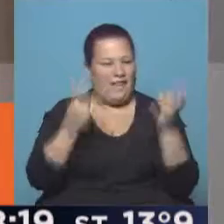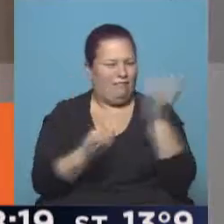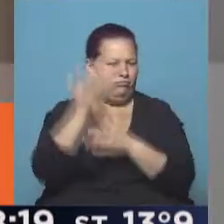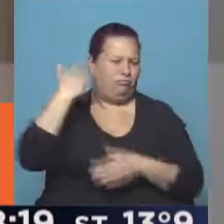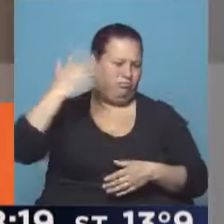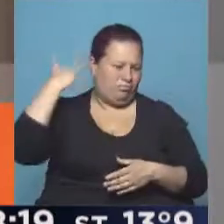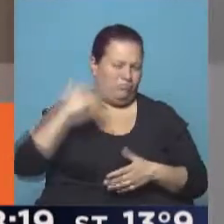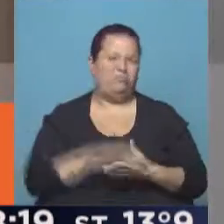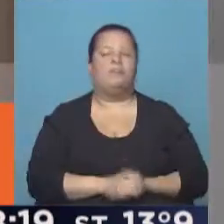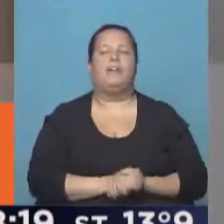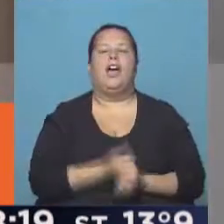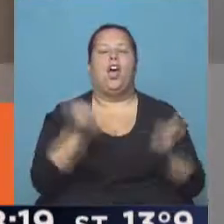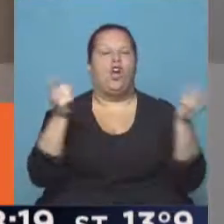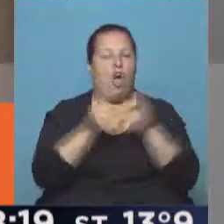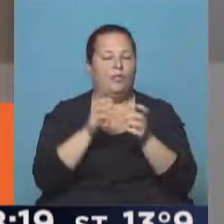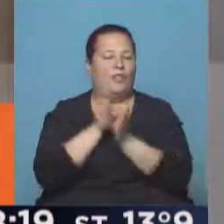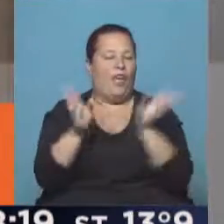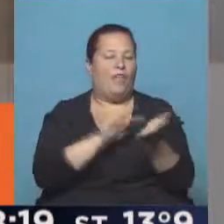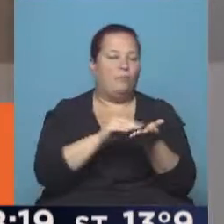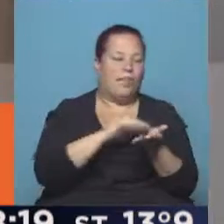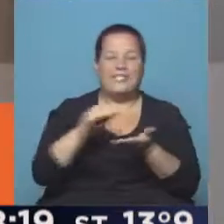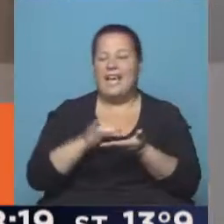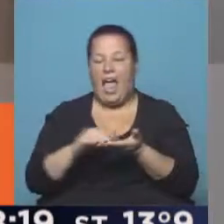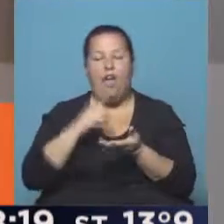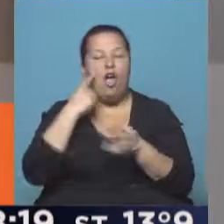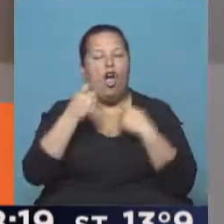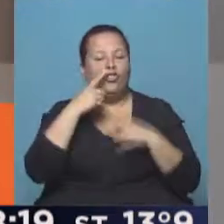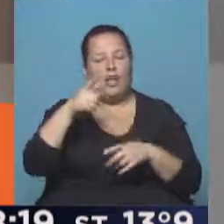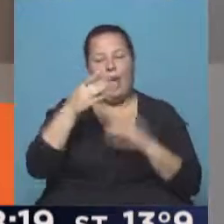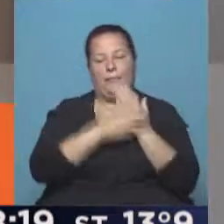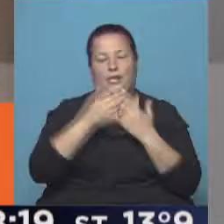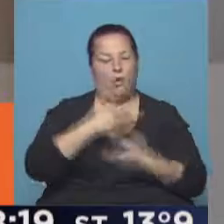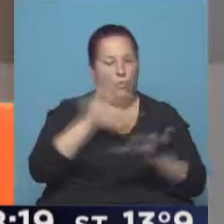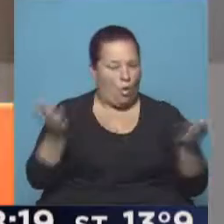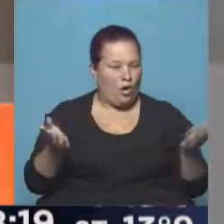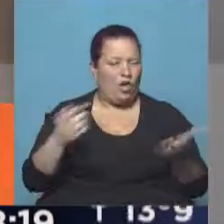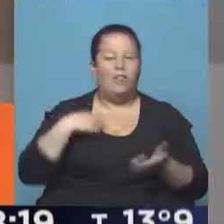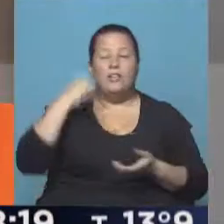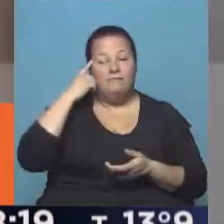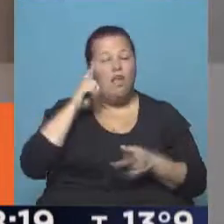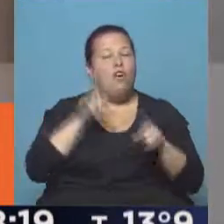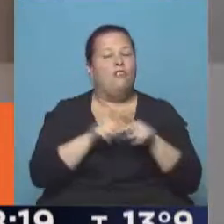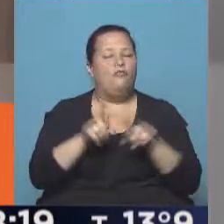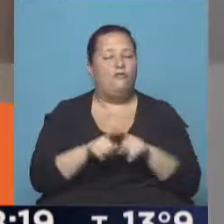hace tiempo, que es la comisión bicameral encargada de controlar al Ministerio Público. De modo que lo que hay es una